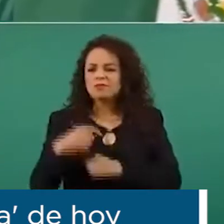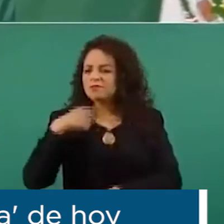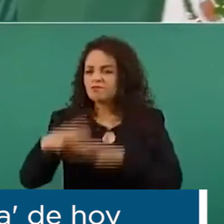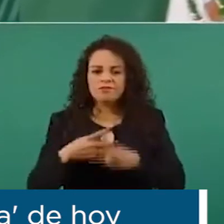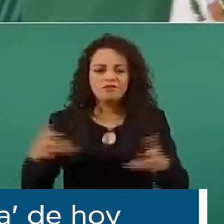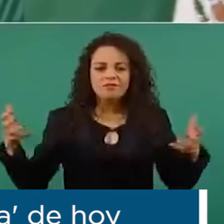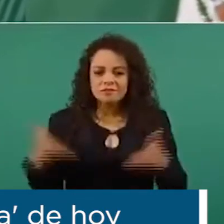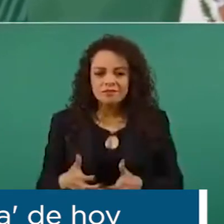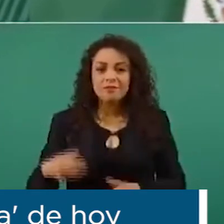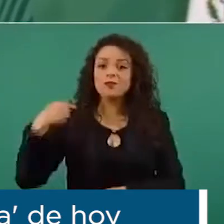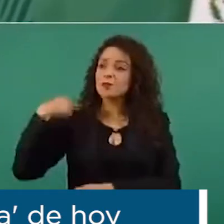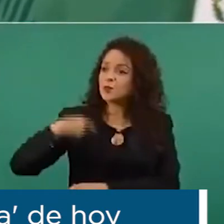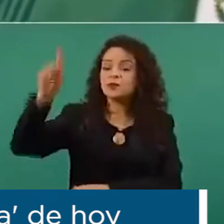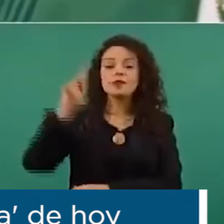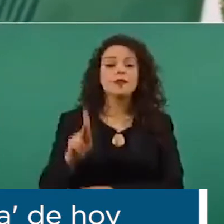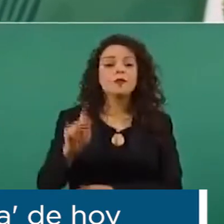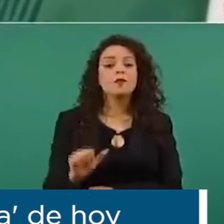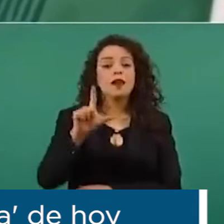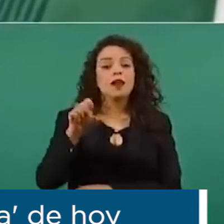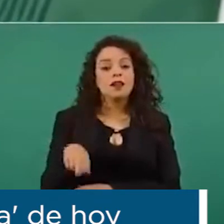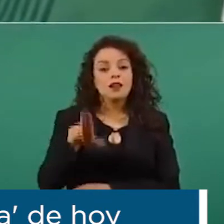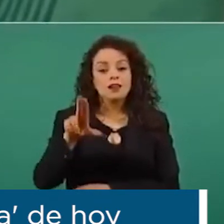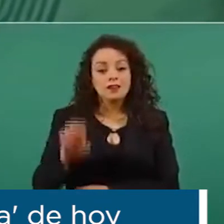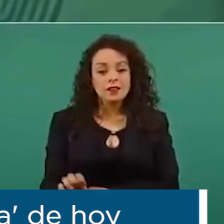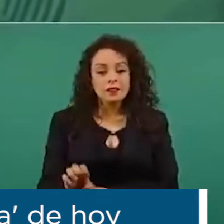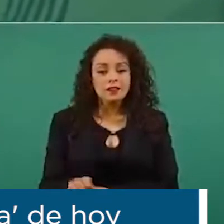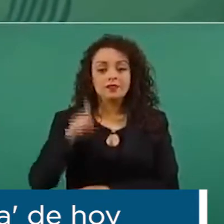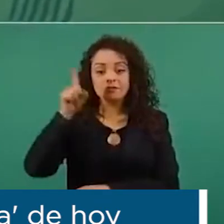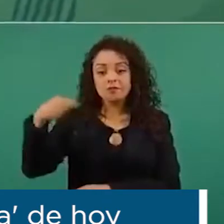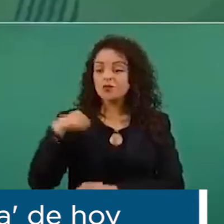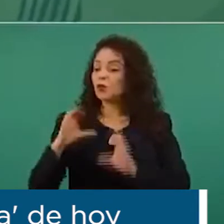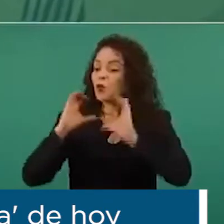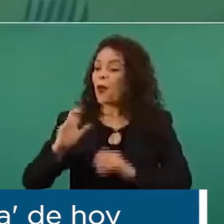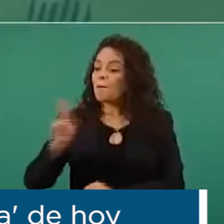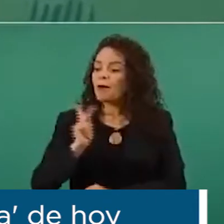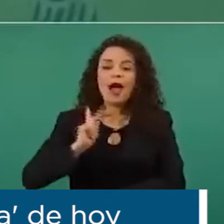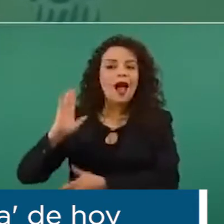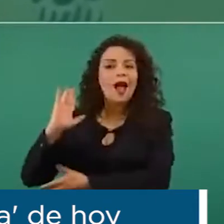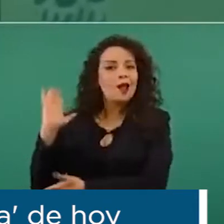Me voy a Palenque y ahí tengo que cuidar mis árboles.